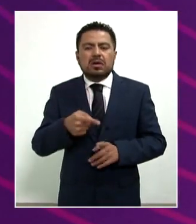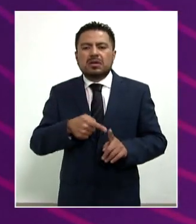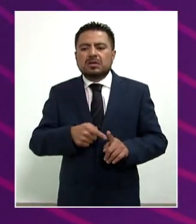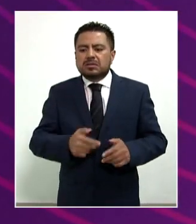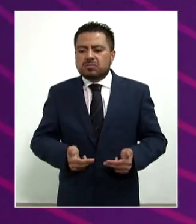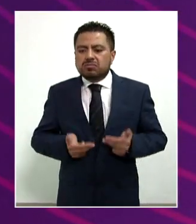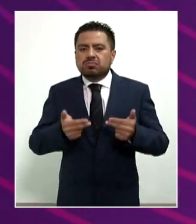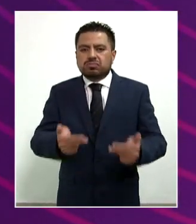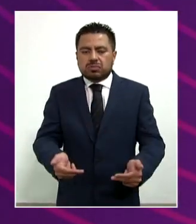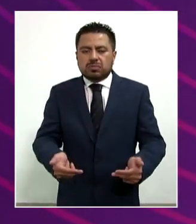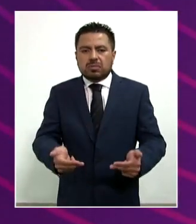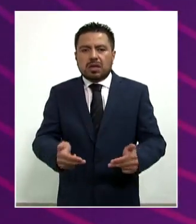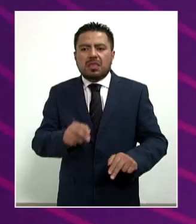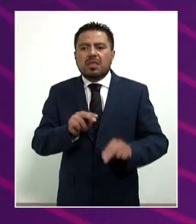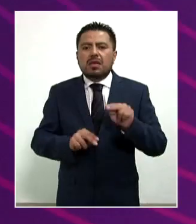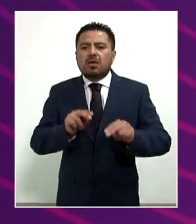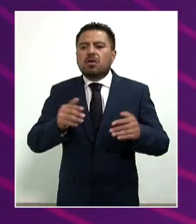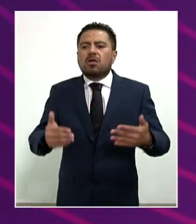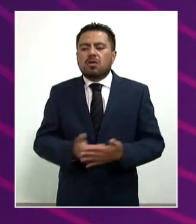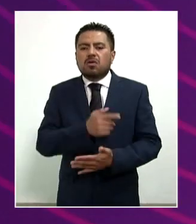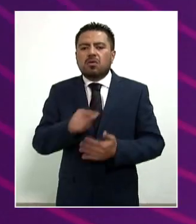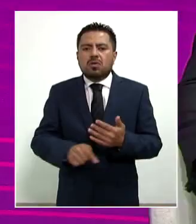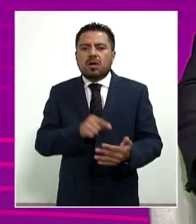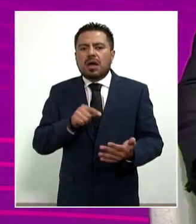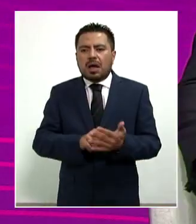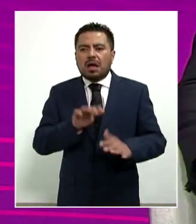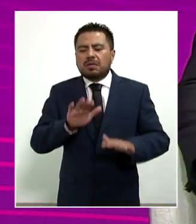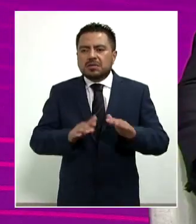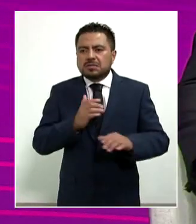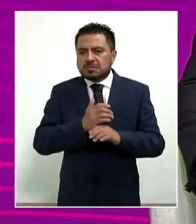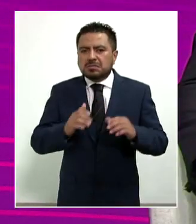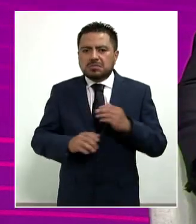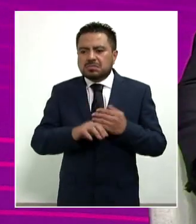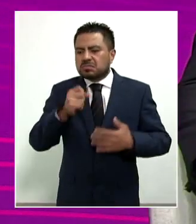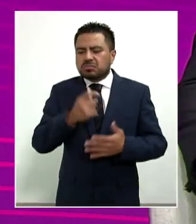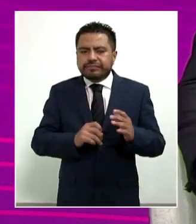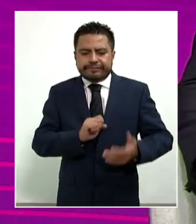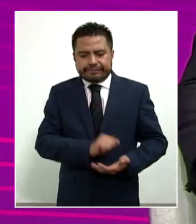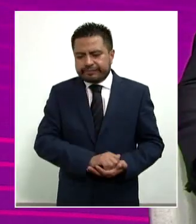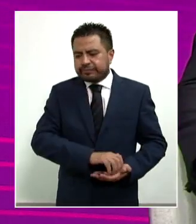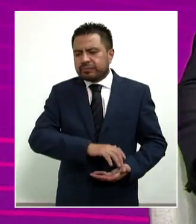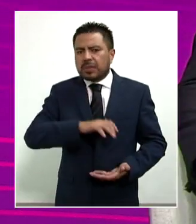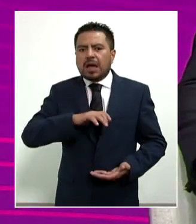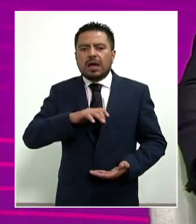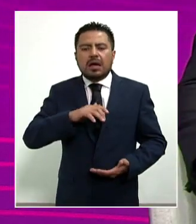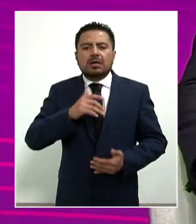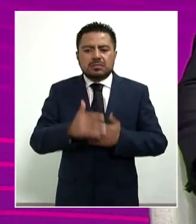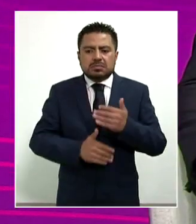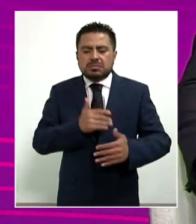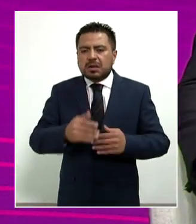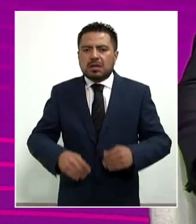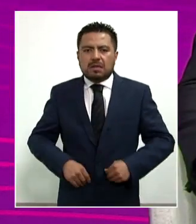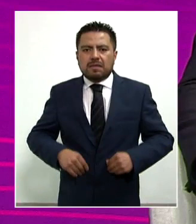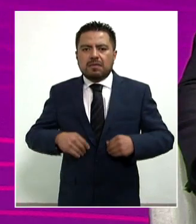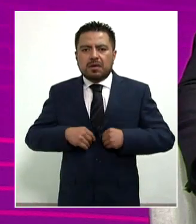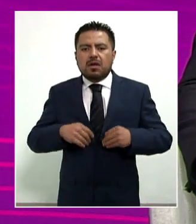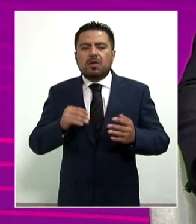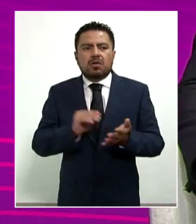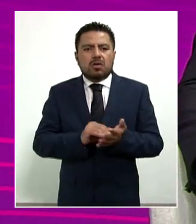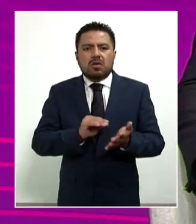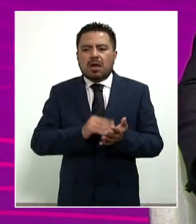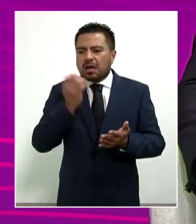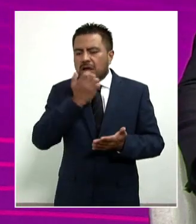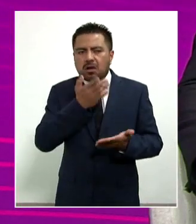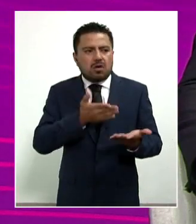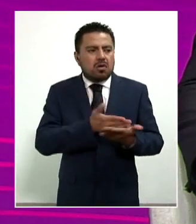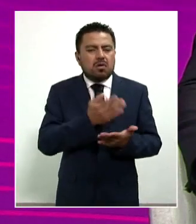hereda, depende de dónde naciste en muchos casos, y se va acumulando durante el ciclo de vida. Todavía no has llegado a la escuela